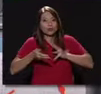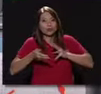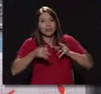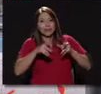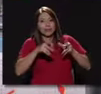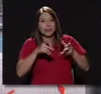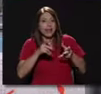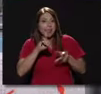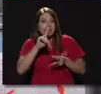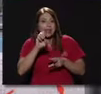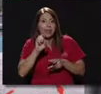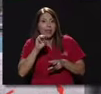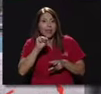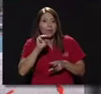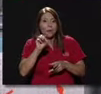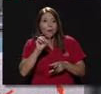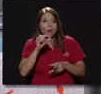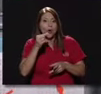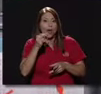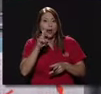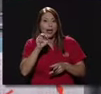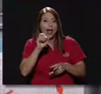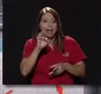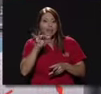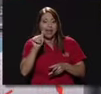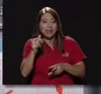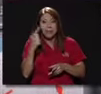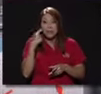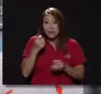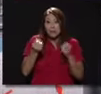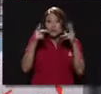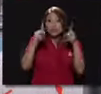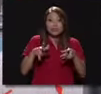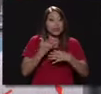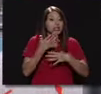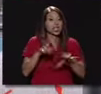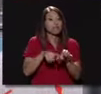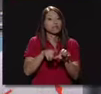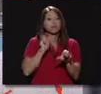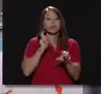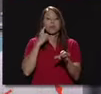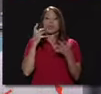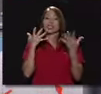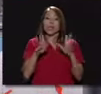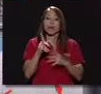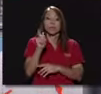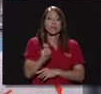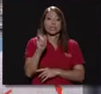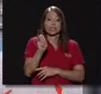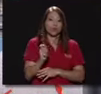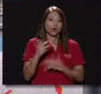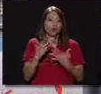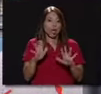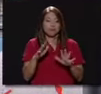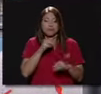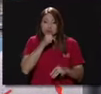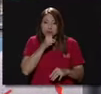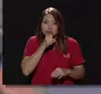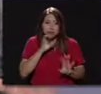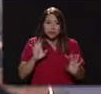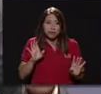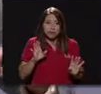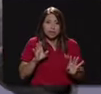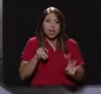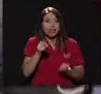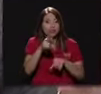población que sale al mercado laboral simple y sencillamente porque ya se acogen a su pensión, ya están con 65 años o más, y